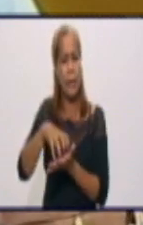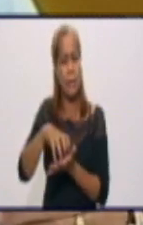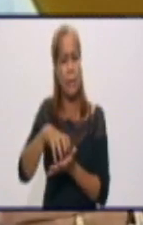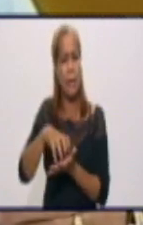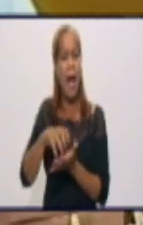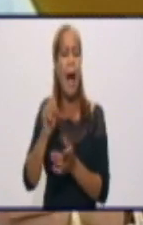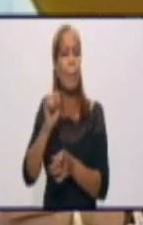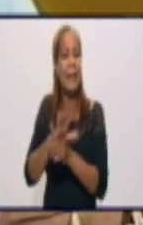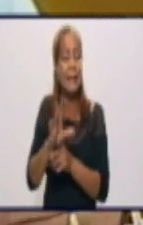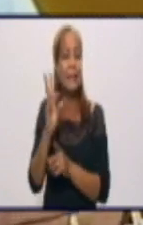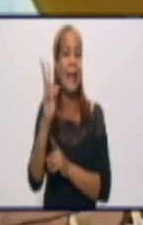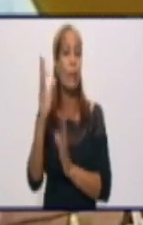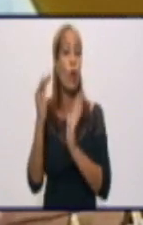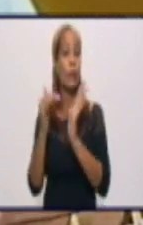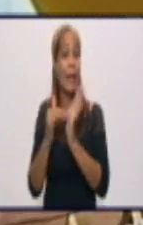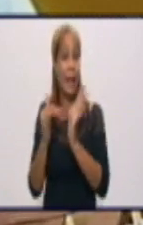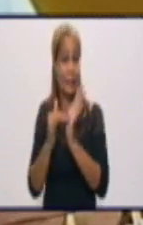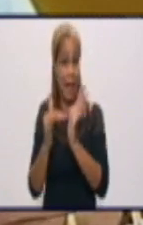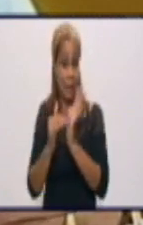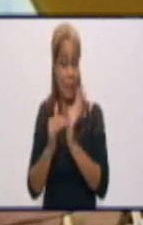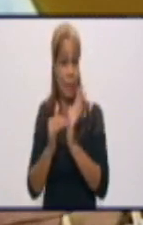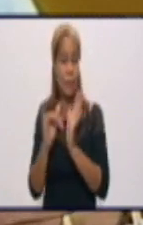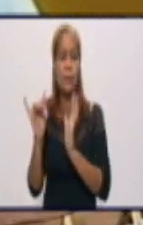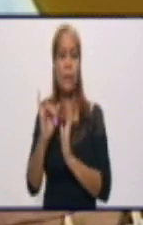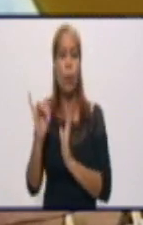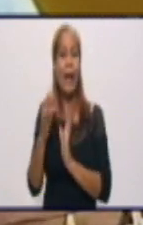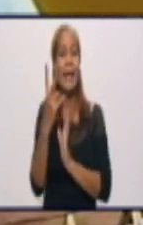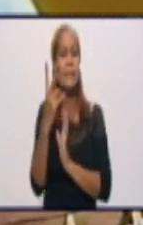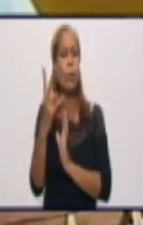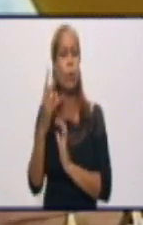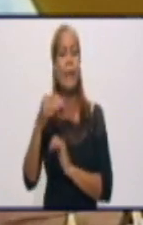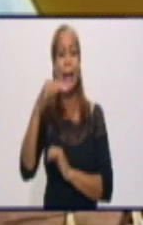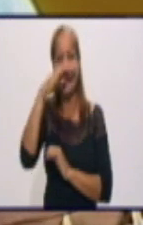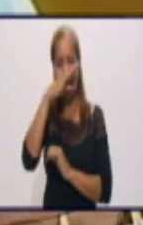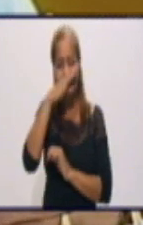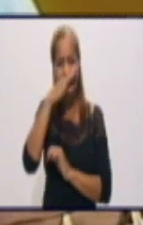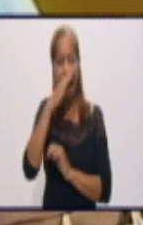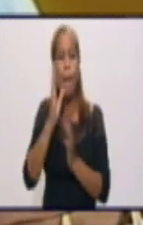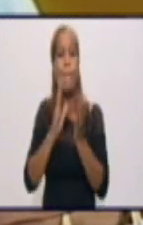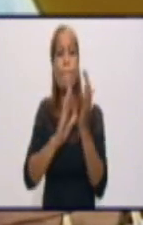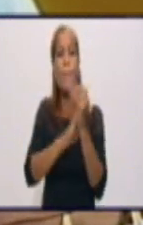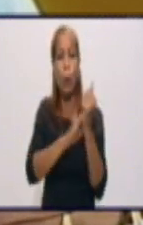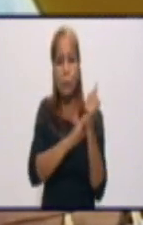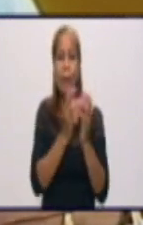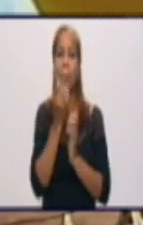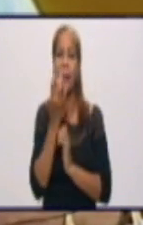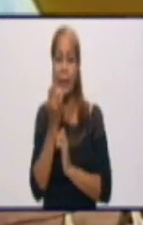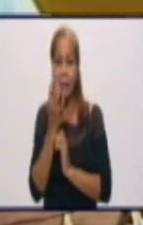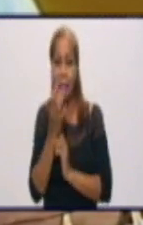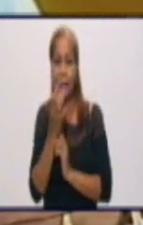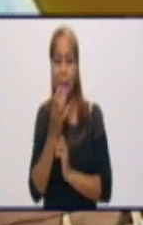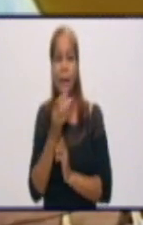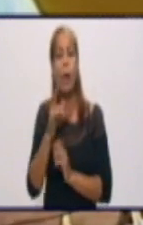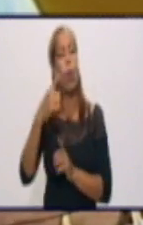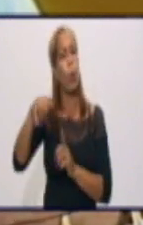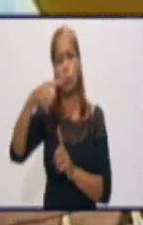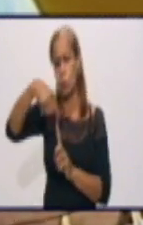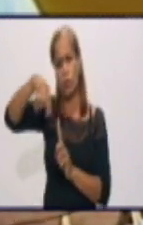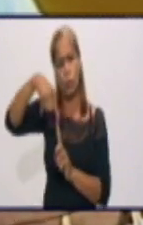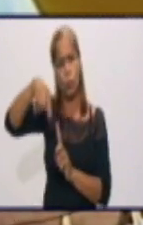las 2 la tarde la segunda subestación de gris el circuito monteverde el circuito 56-55 que pone la